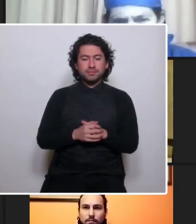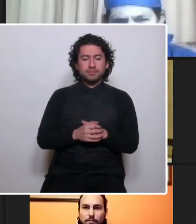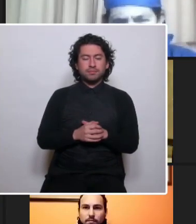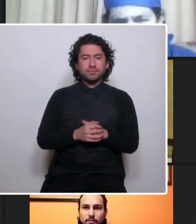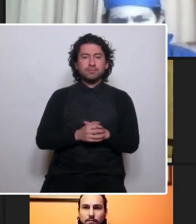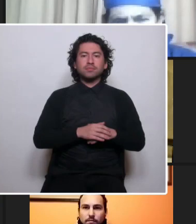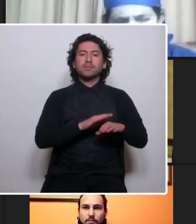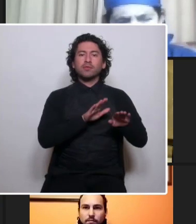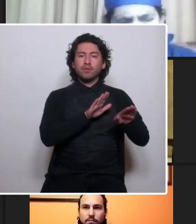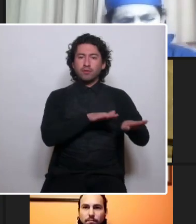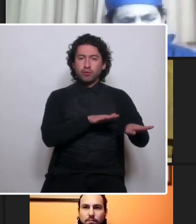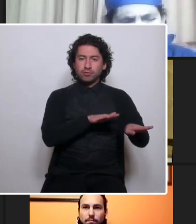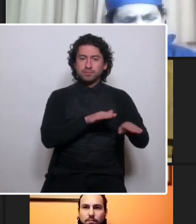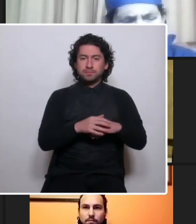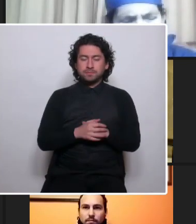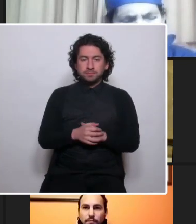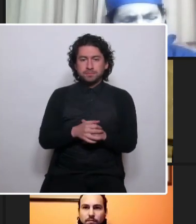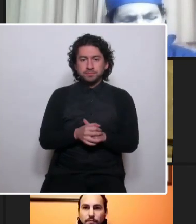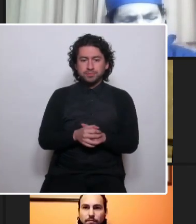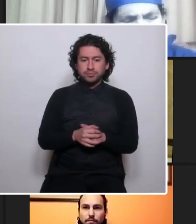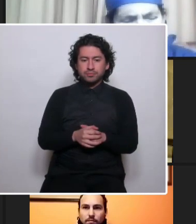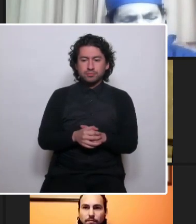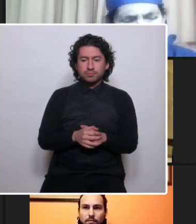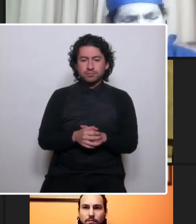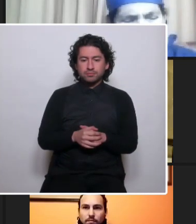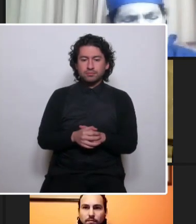A favor, señor secretario.